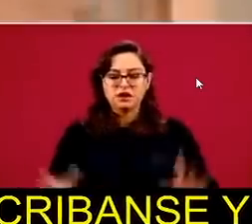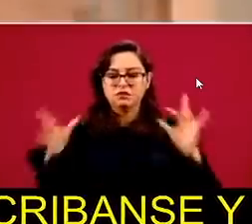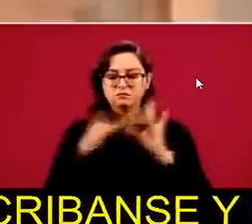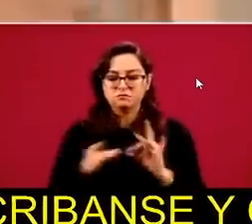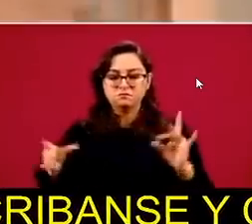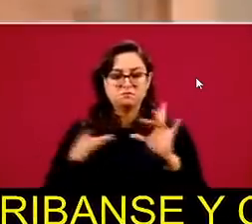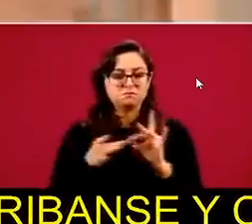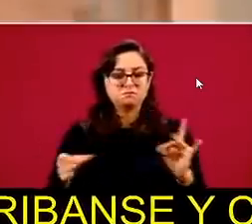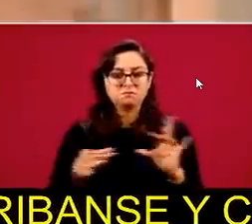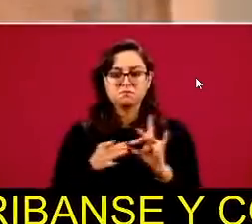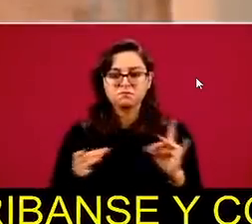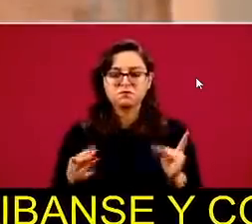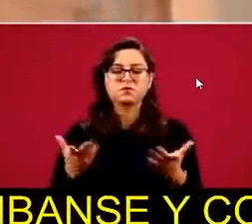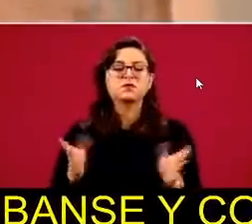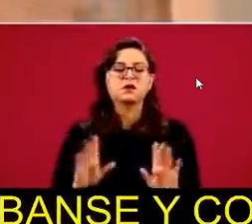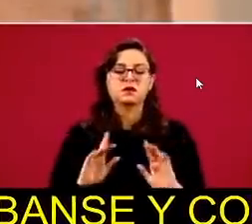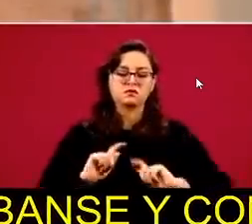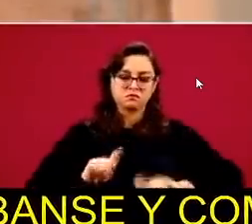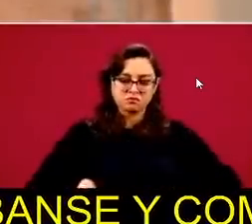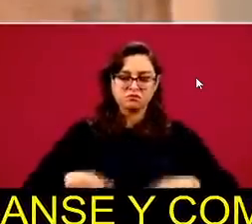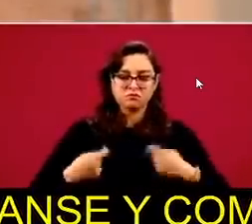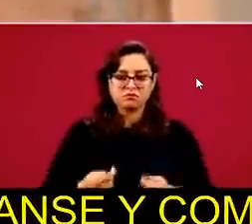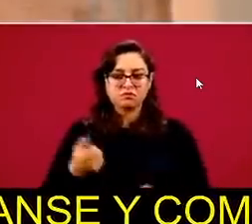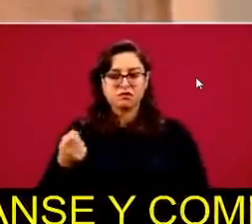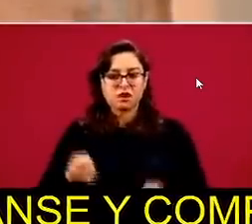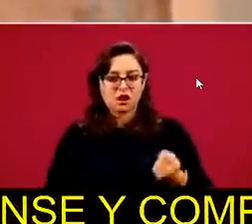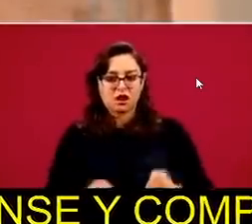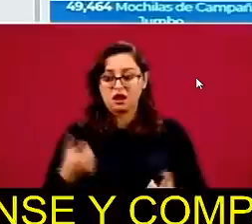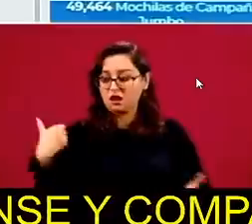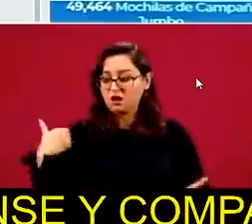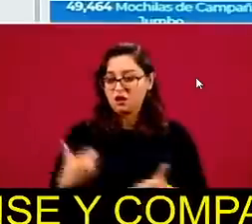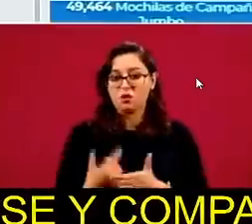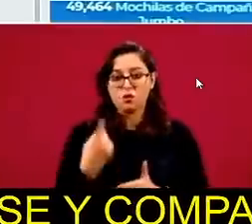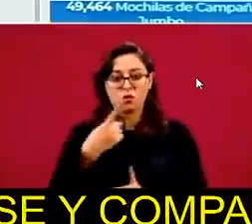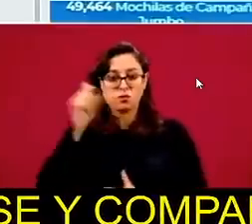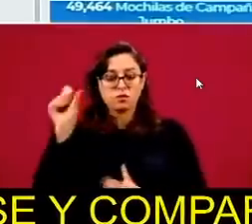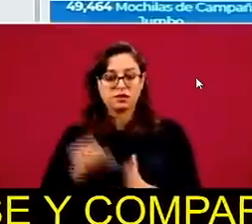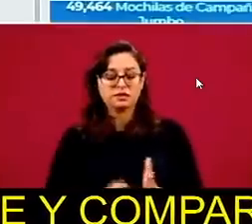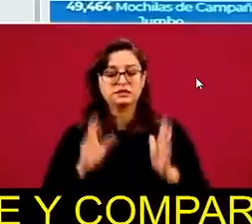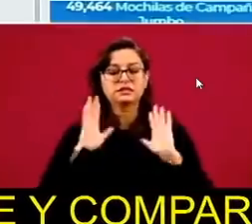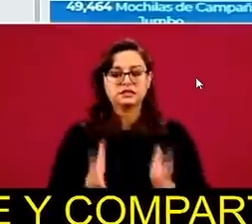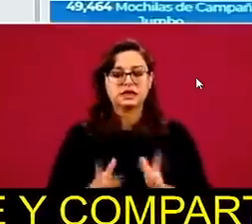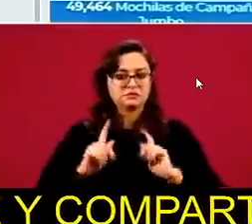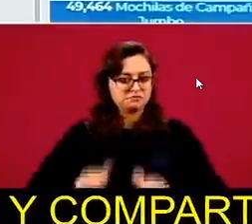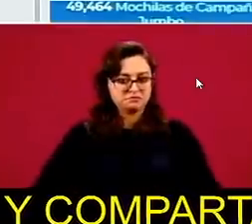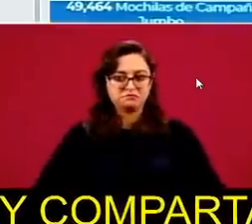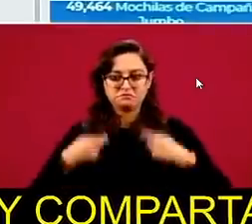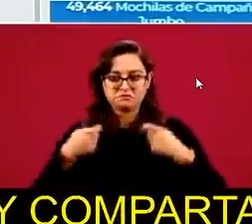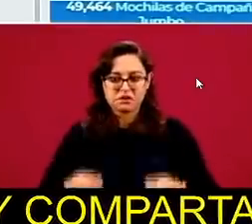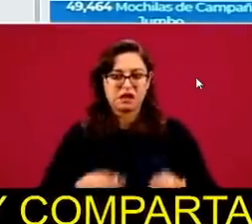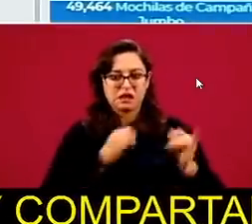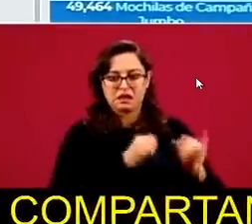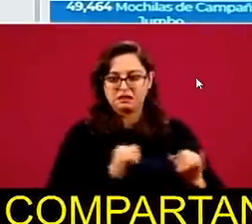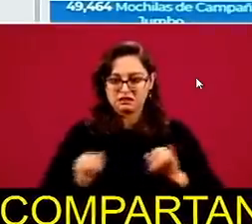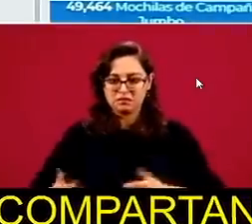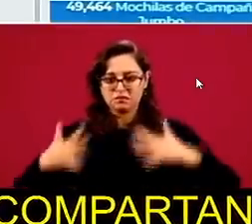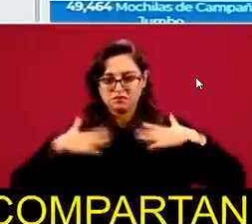en vez de entrega de vehículos ahora en este mes ya pudimos hacer entrega de equipo individual